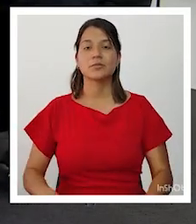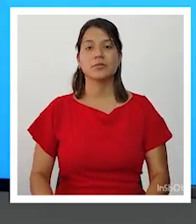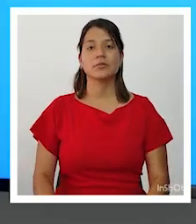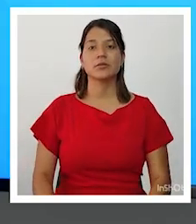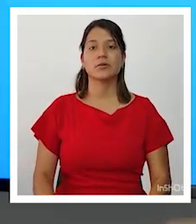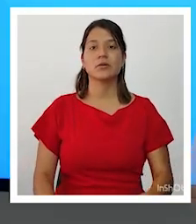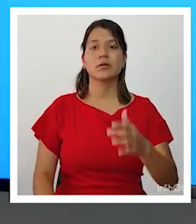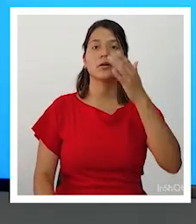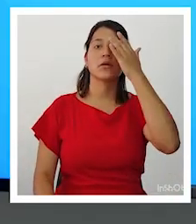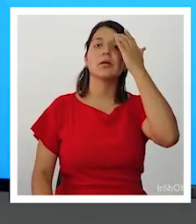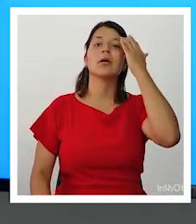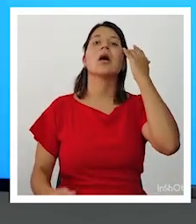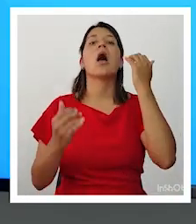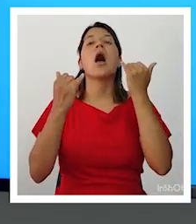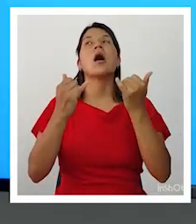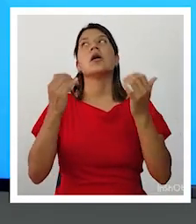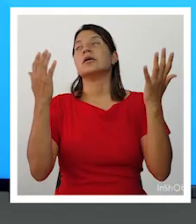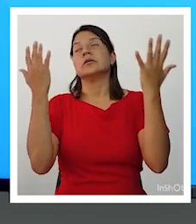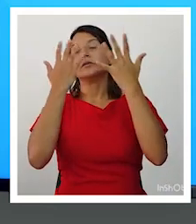Hablemos de la parte artística.